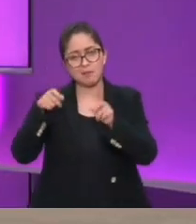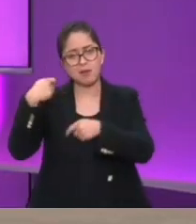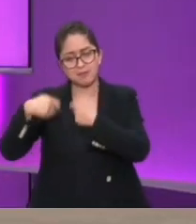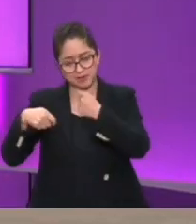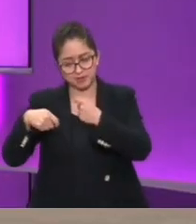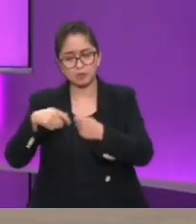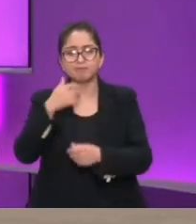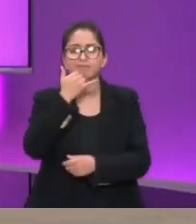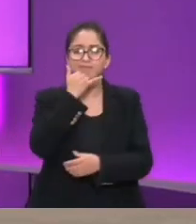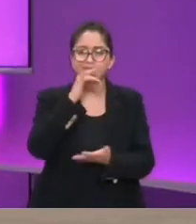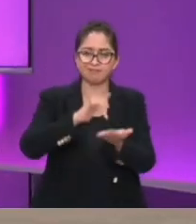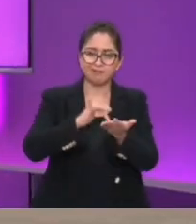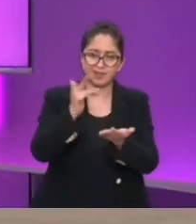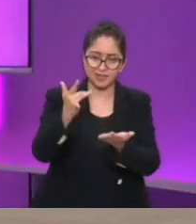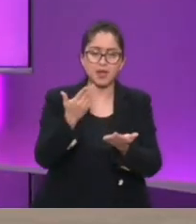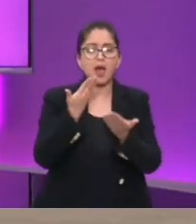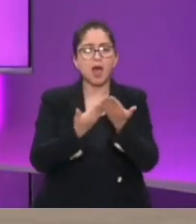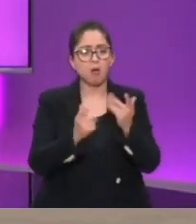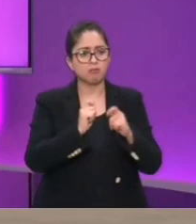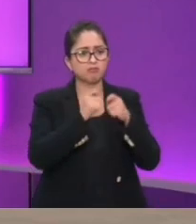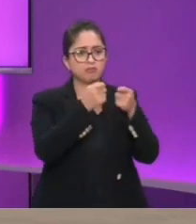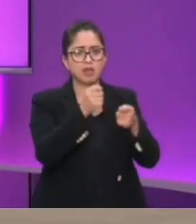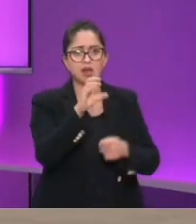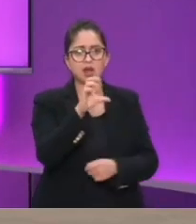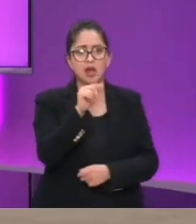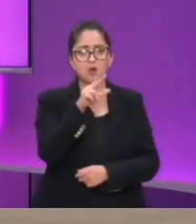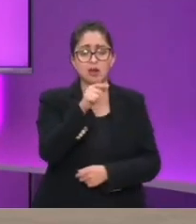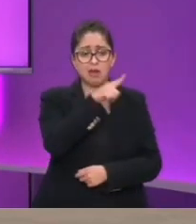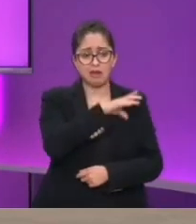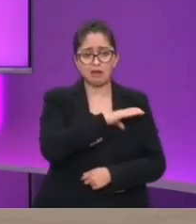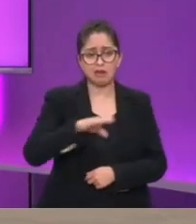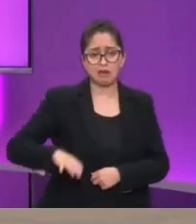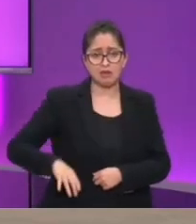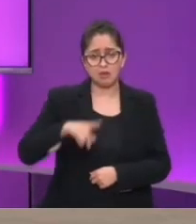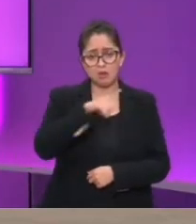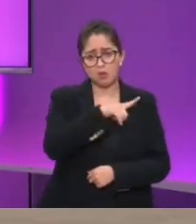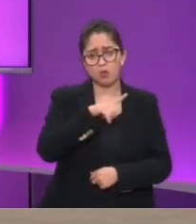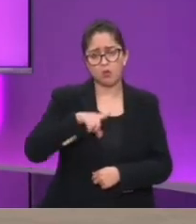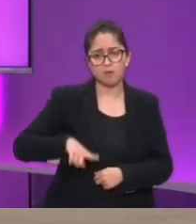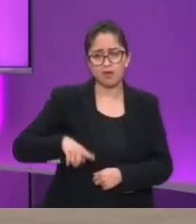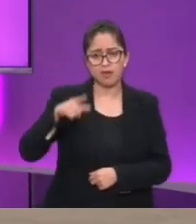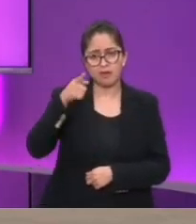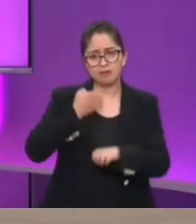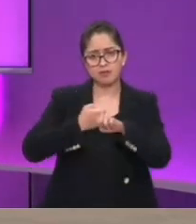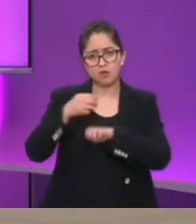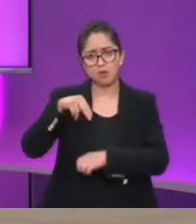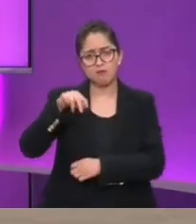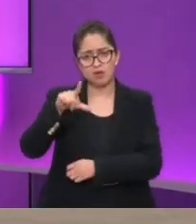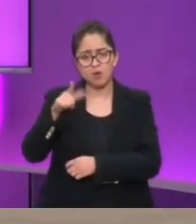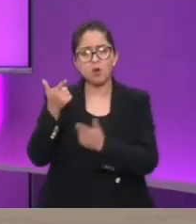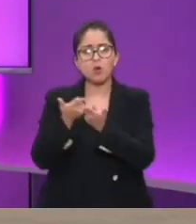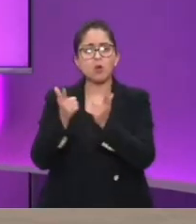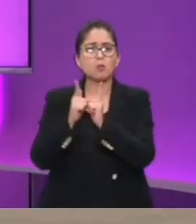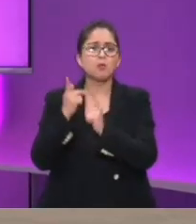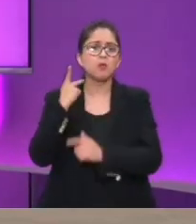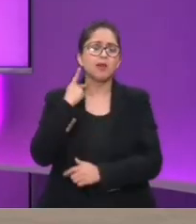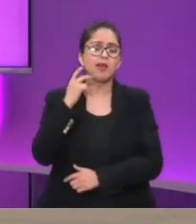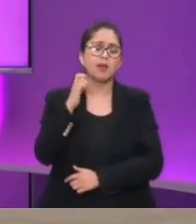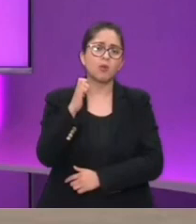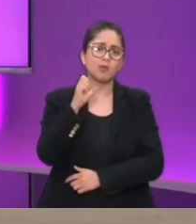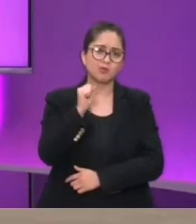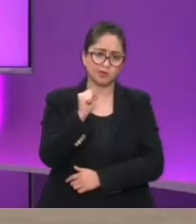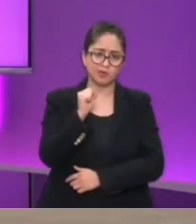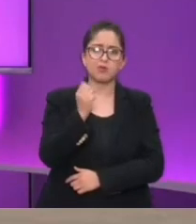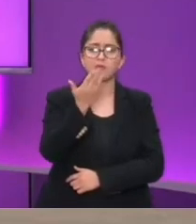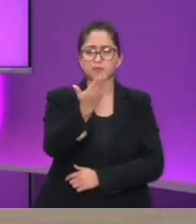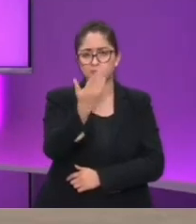Ahora toca el turno a Carolina Garza. Ella es candidata a la gubernatura en el estado de Nuevo León por el partido Encuentro Solidario. Tiene la palabra